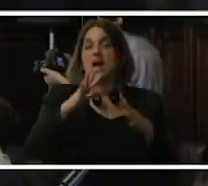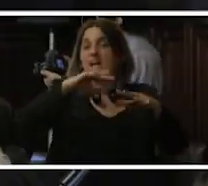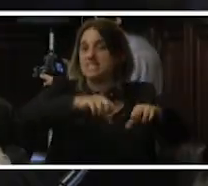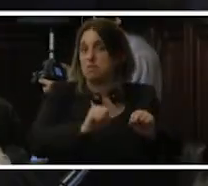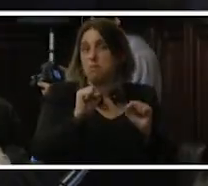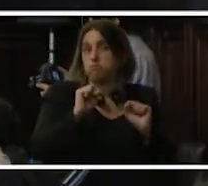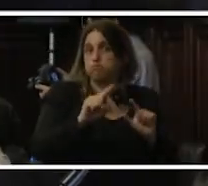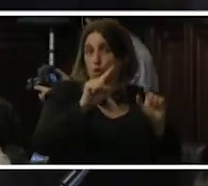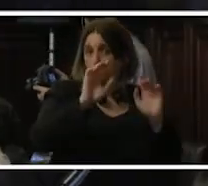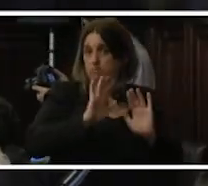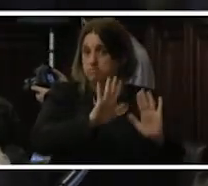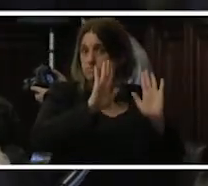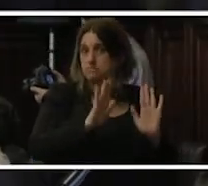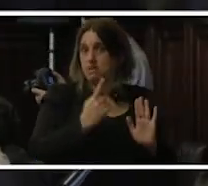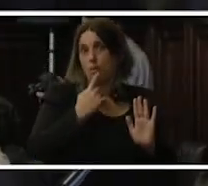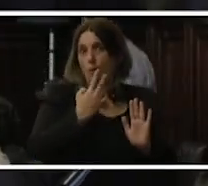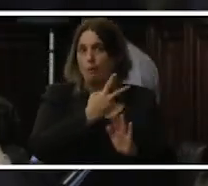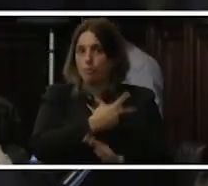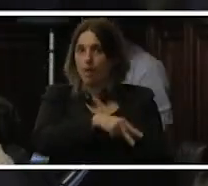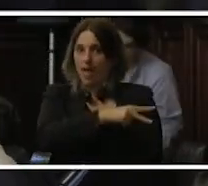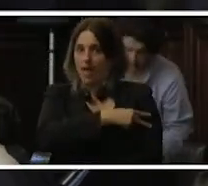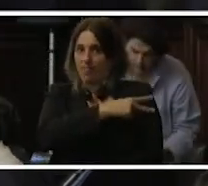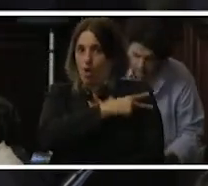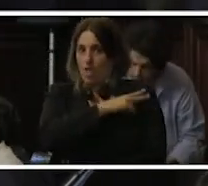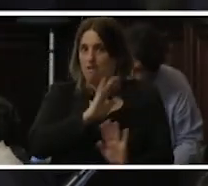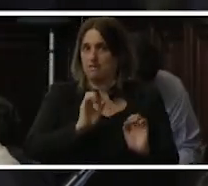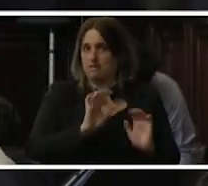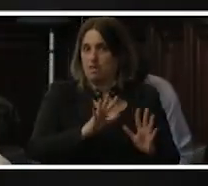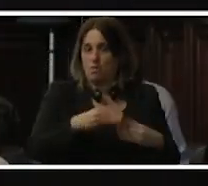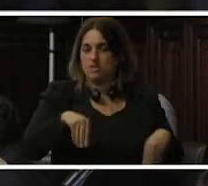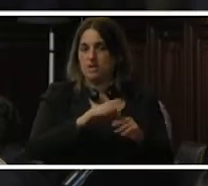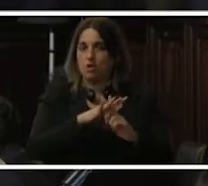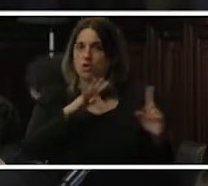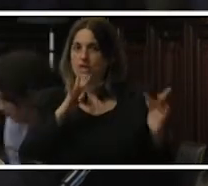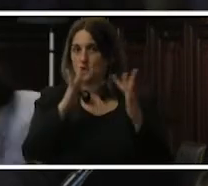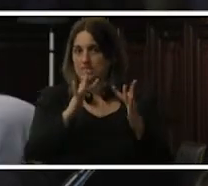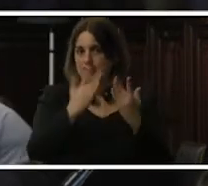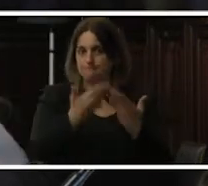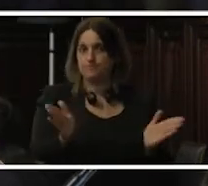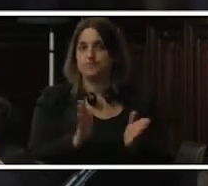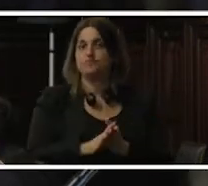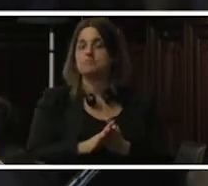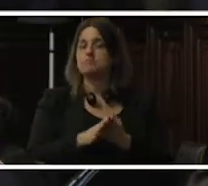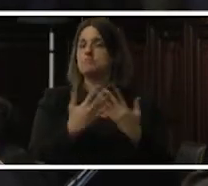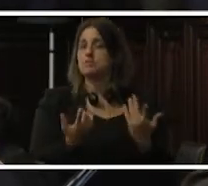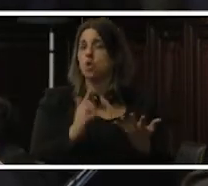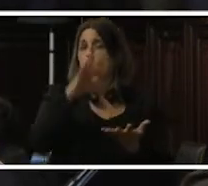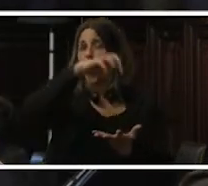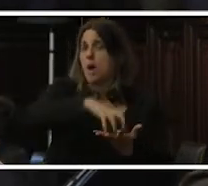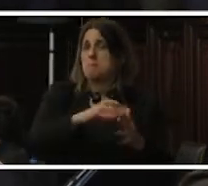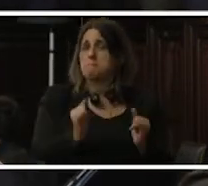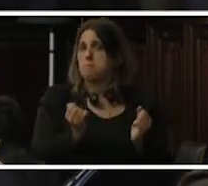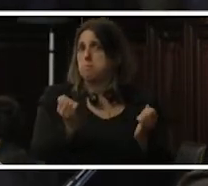la categoría que tienen, ¿no? Que se dan a los territorios de los pueblos en aislamiento y contacto inicial. Son reservas solicitadas